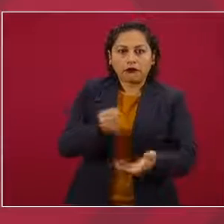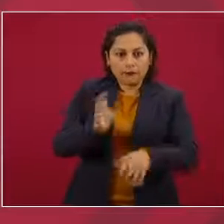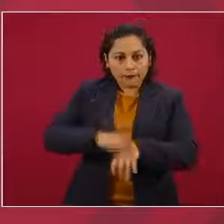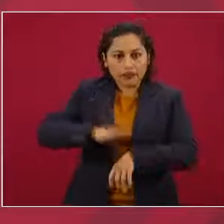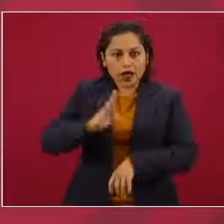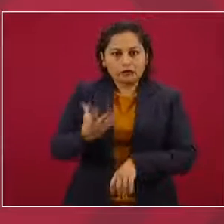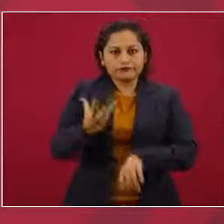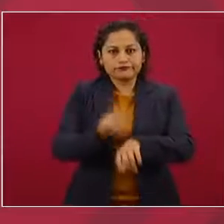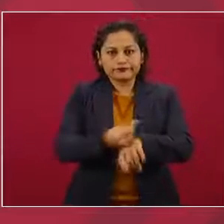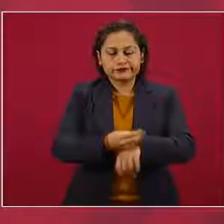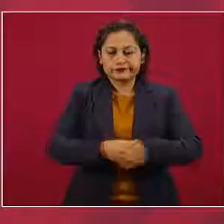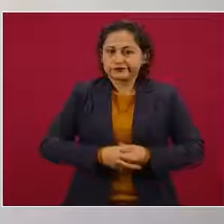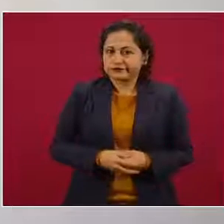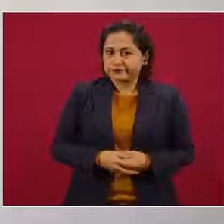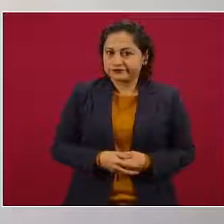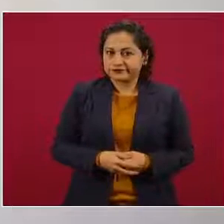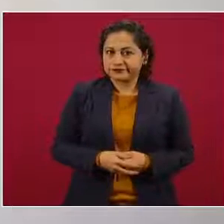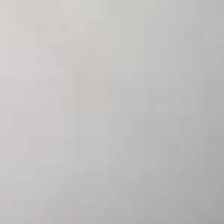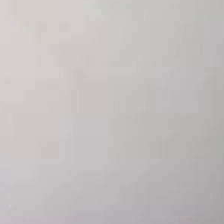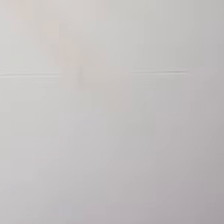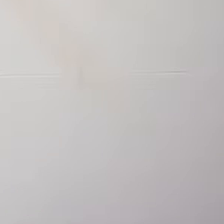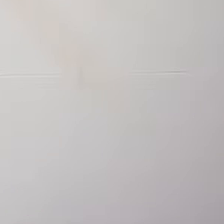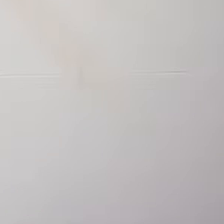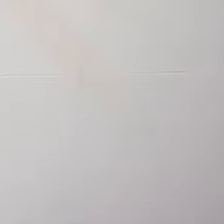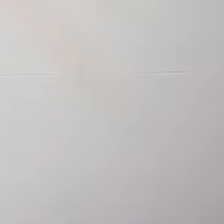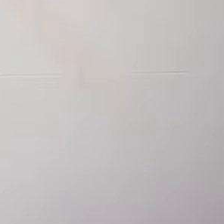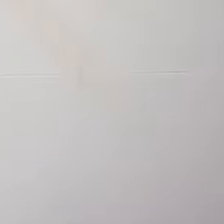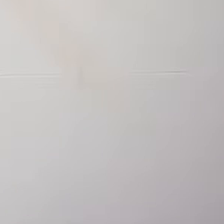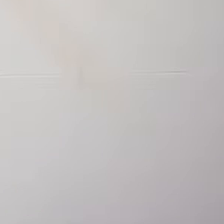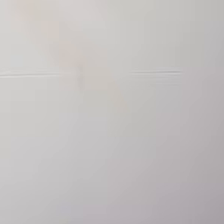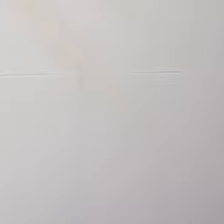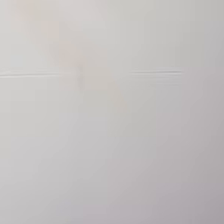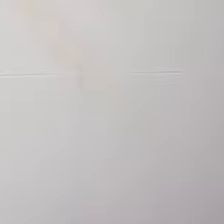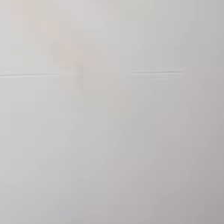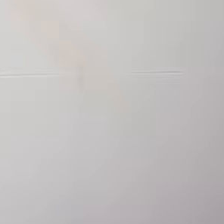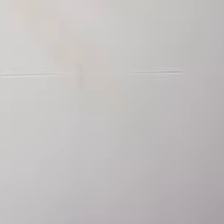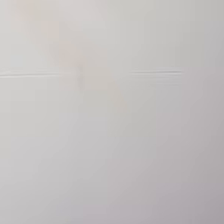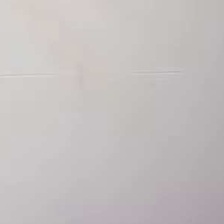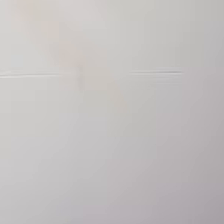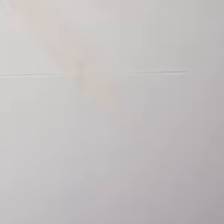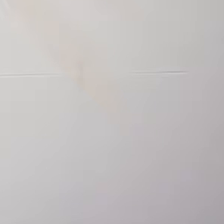Porque eso se le asignaba a los diputados.